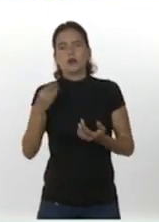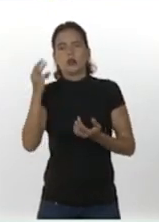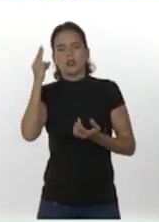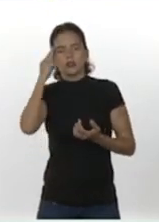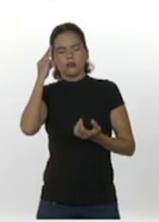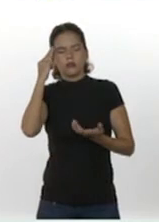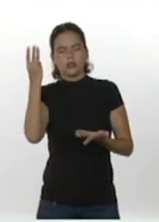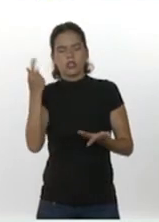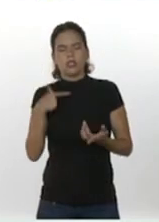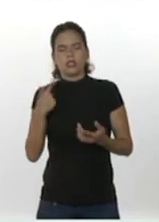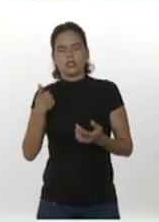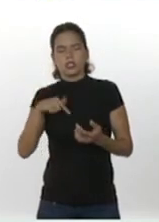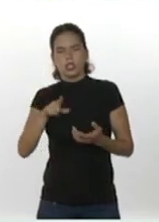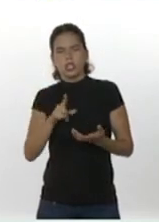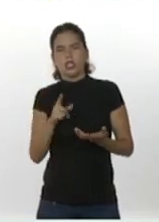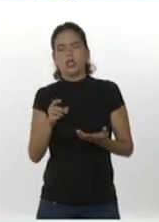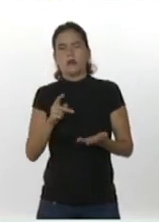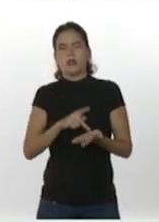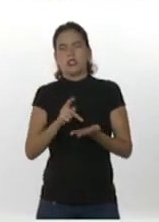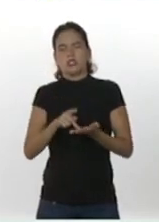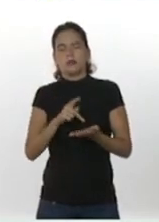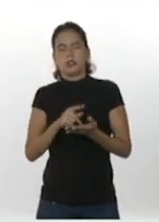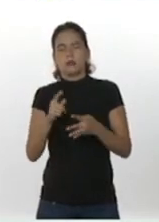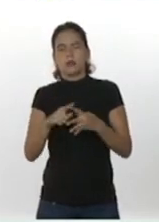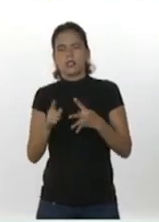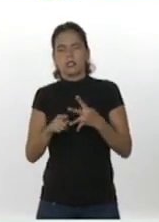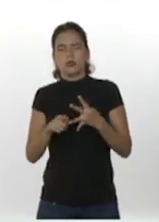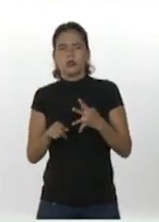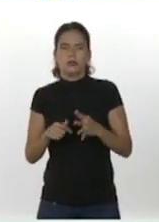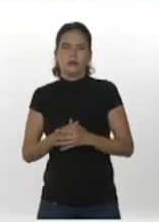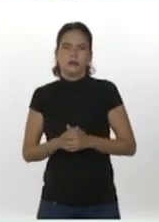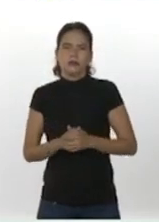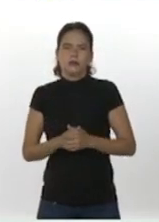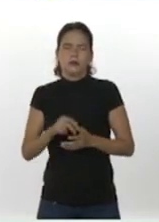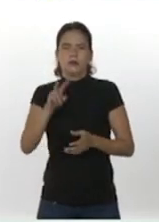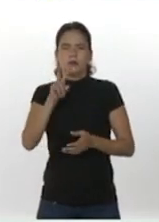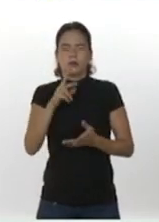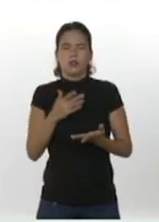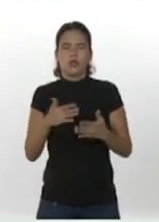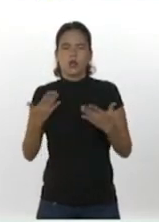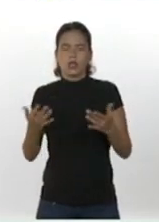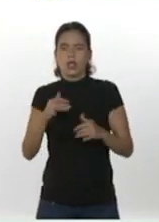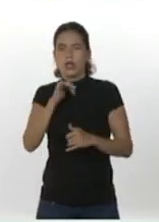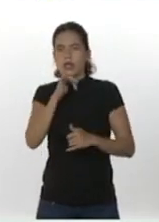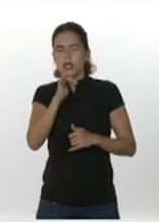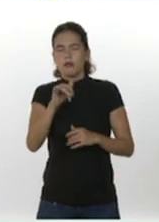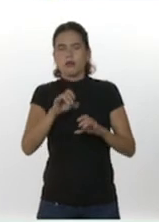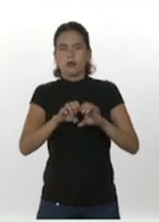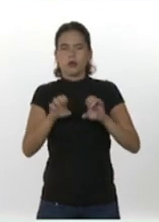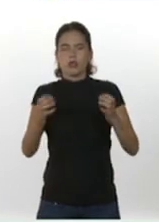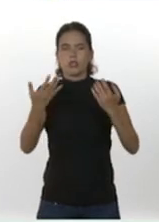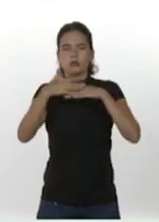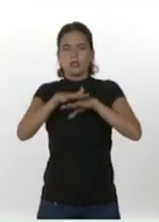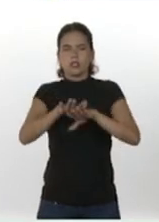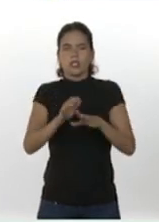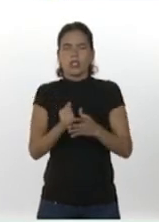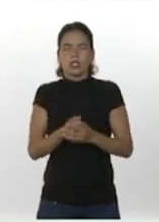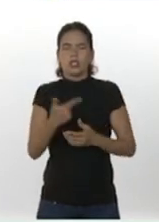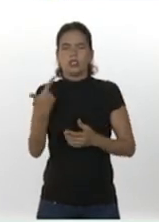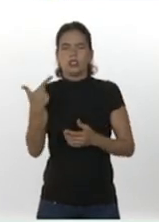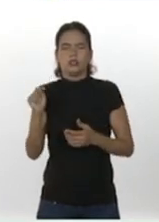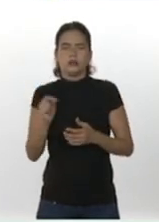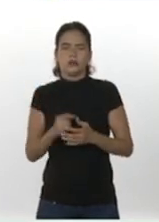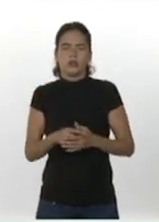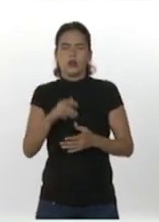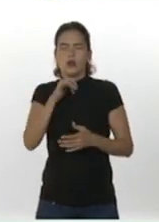tiene el participante para desarrollar ciertas habilidades. Lo siguiente sería lo que es el informe educativo integral de egreso.